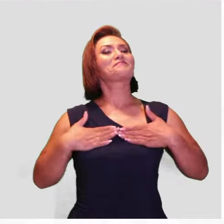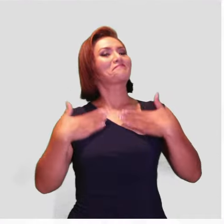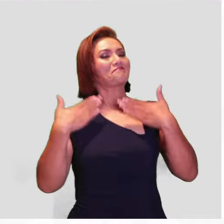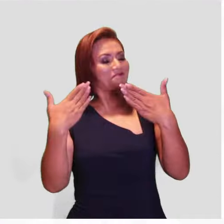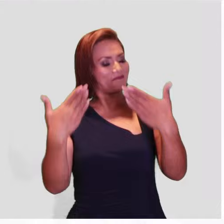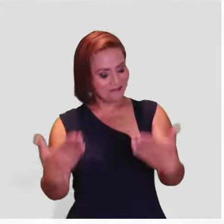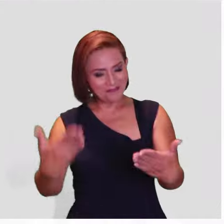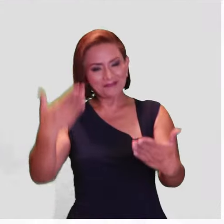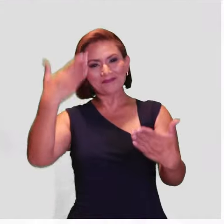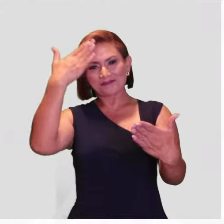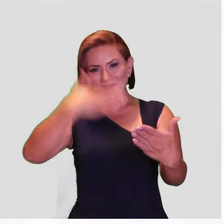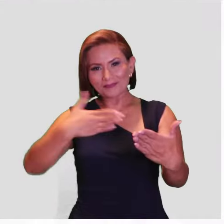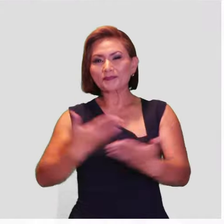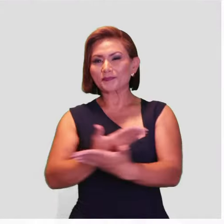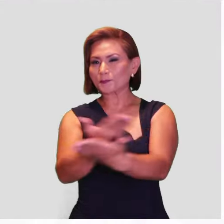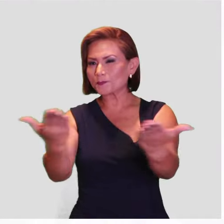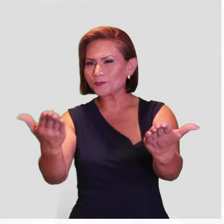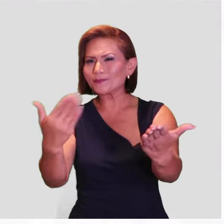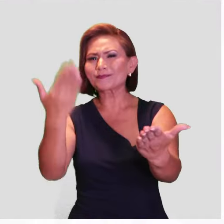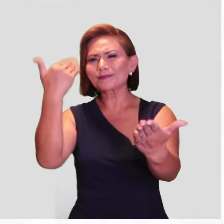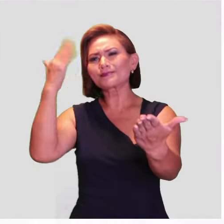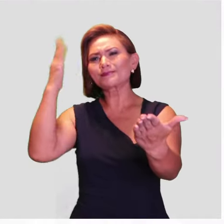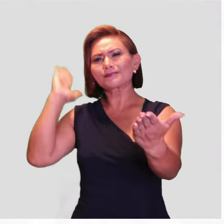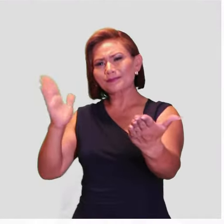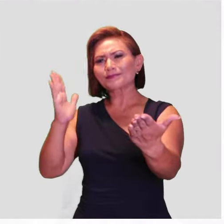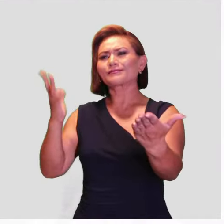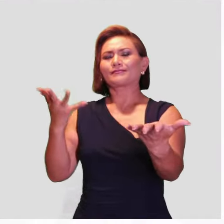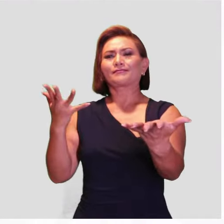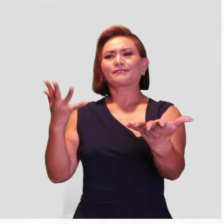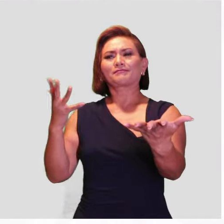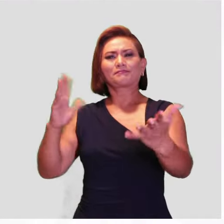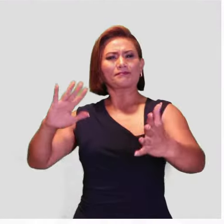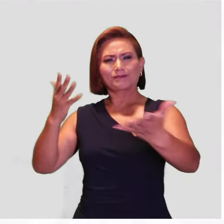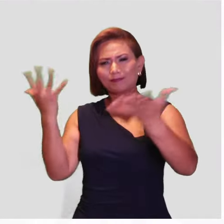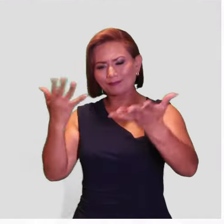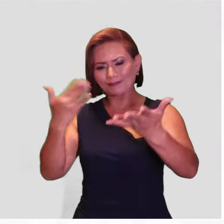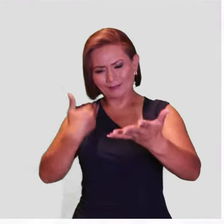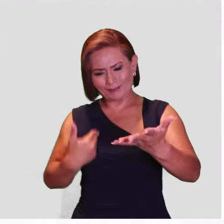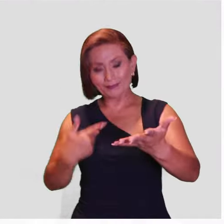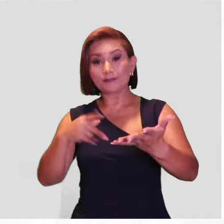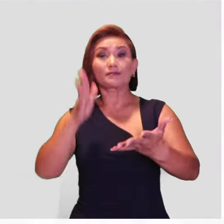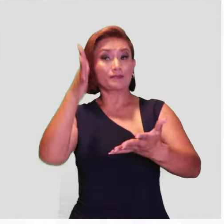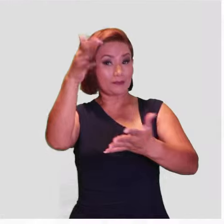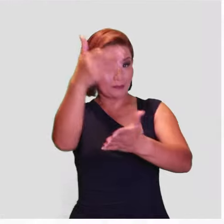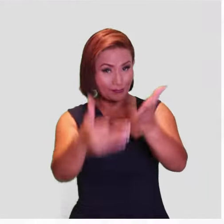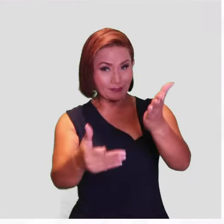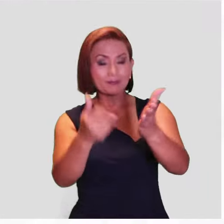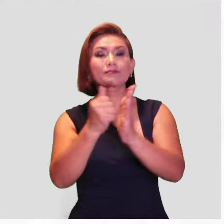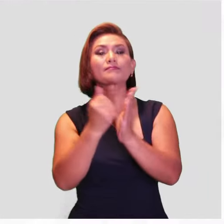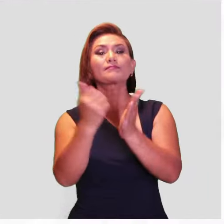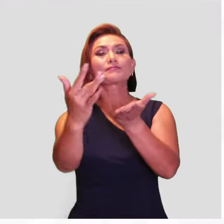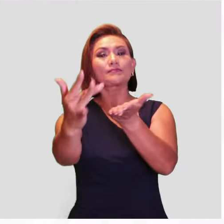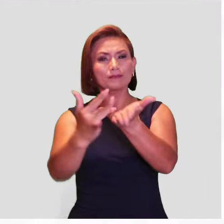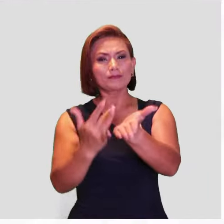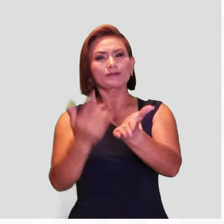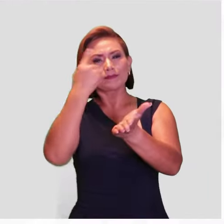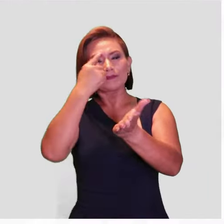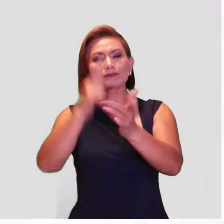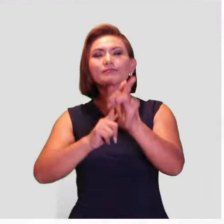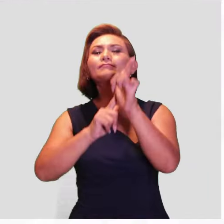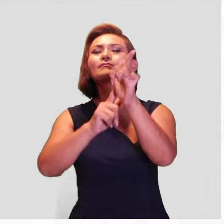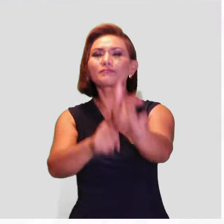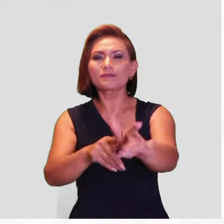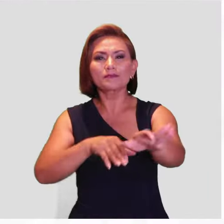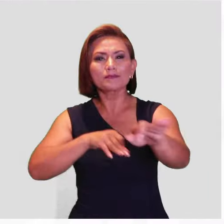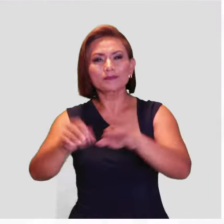mucho trabajo hecho y la conciencia de que hay también mucho por hacer, vengo a pedirles su apoyo para seguir trabajando, para que tú y tu familia tengan